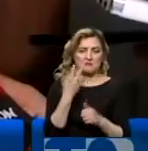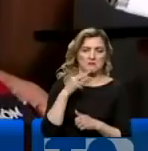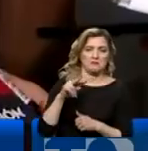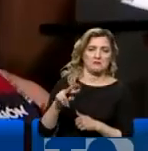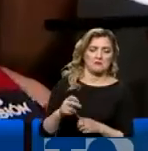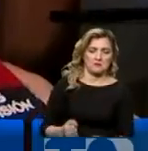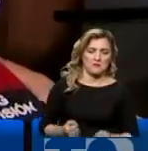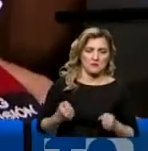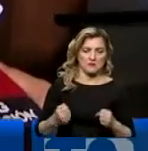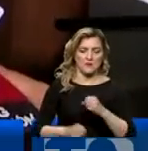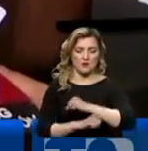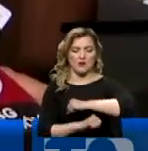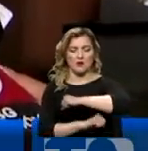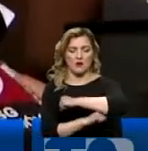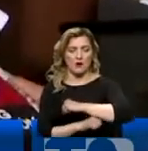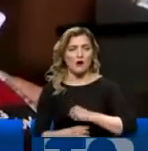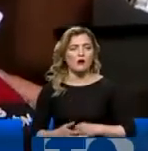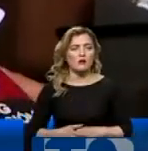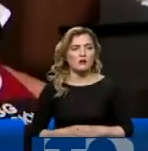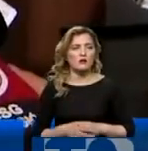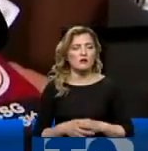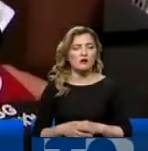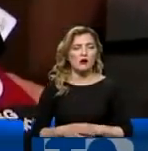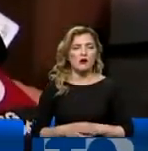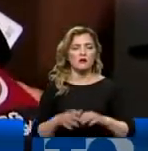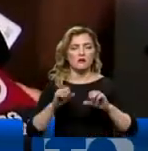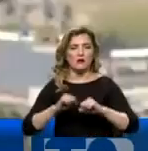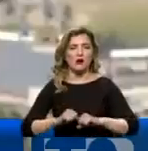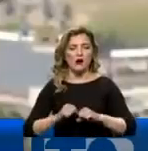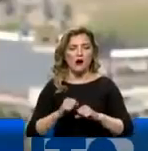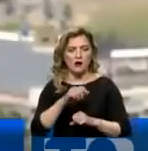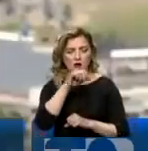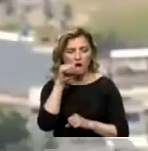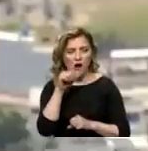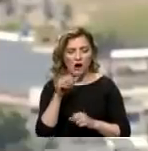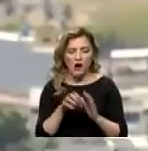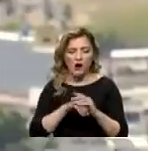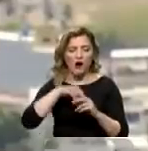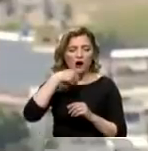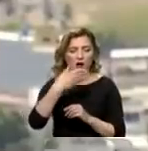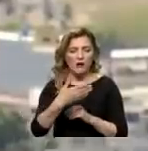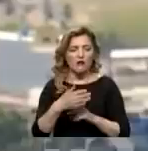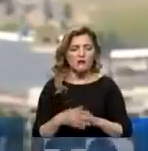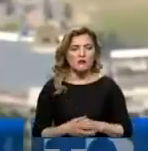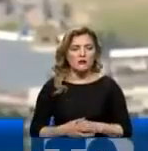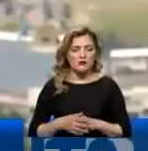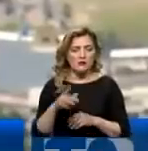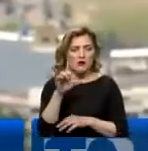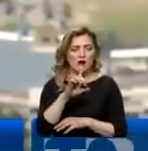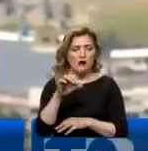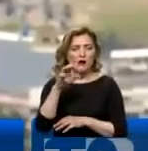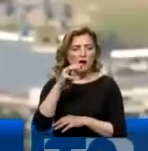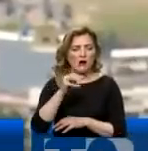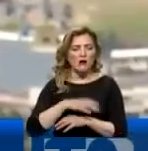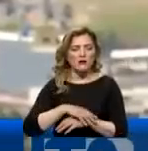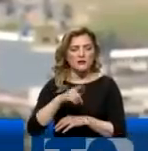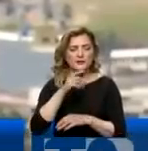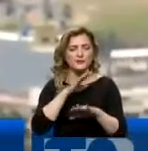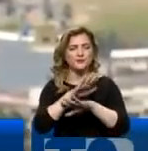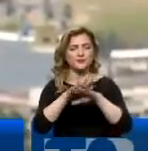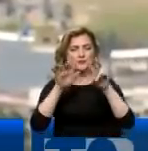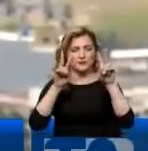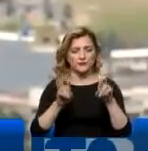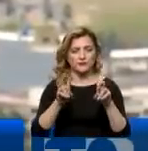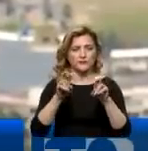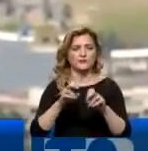piloto idóneo precisamente para poder sacar droga del país. Fue este lunes cuando volvió a mencionarse el apellido Larrea, cuando se